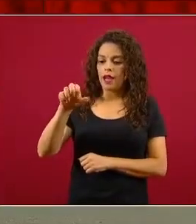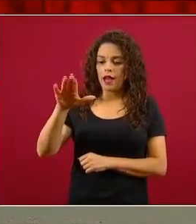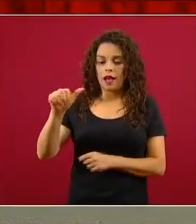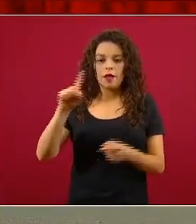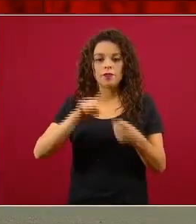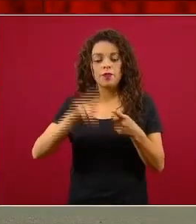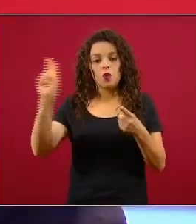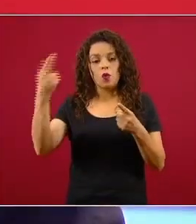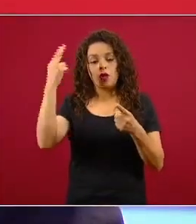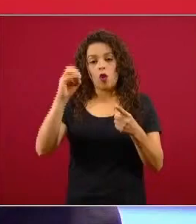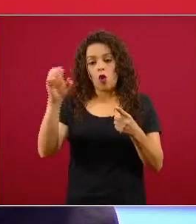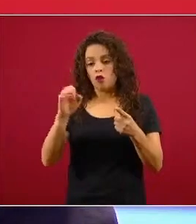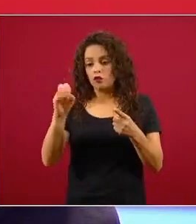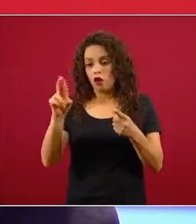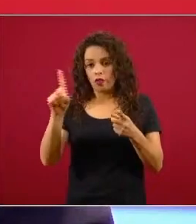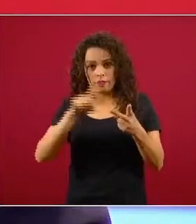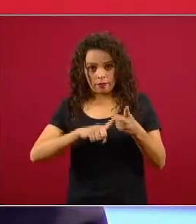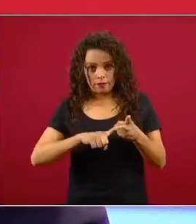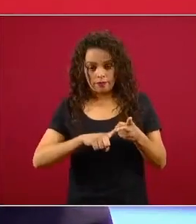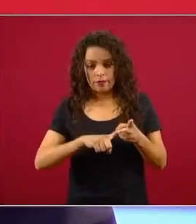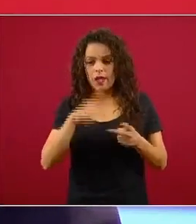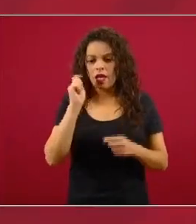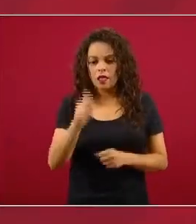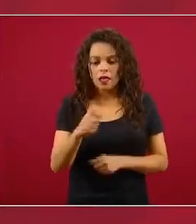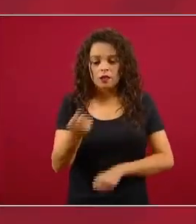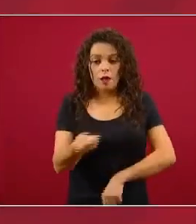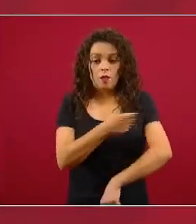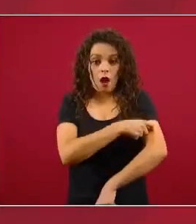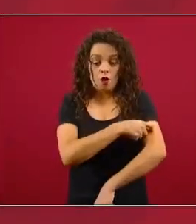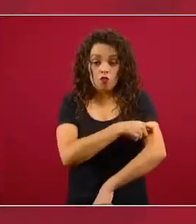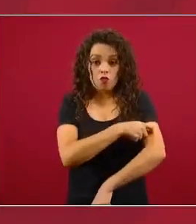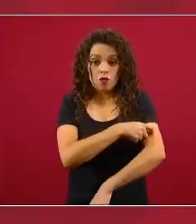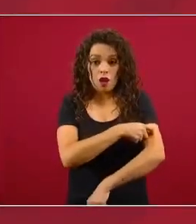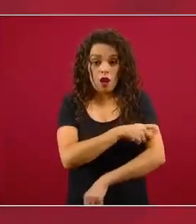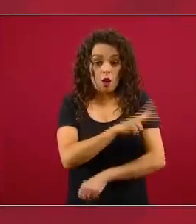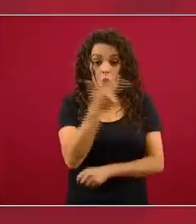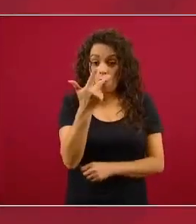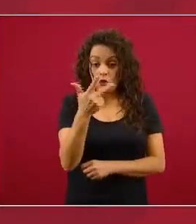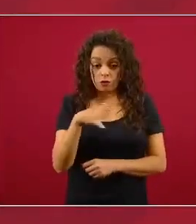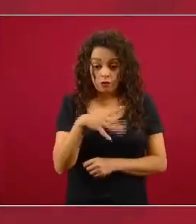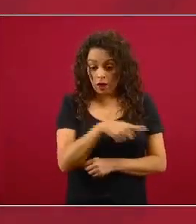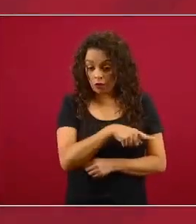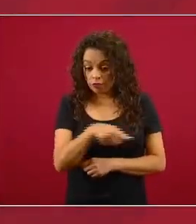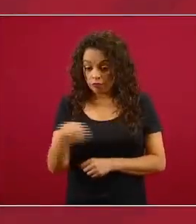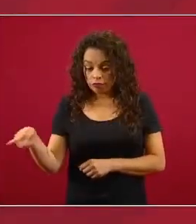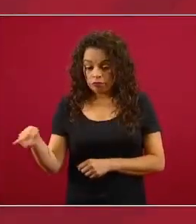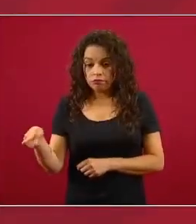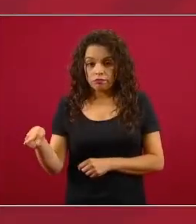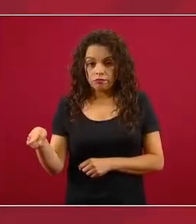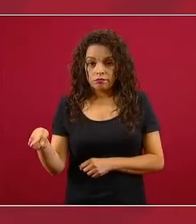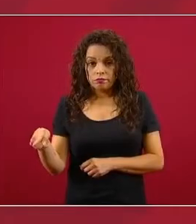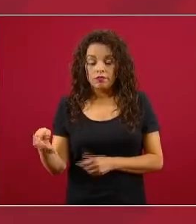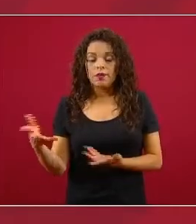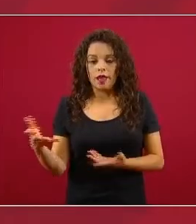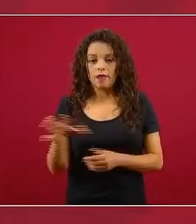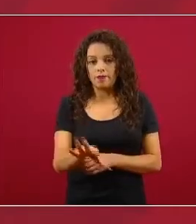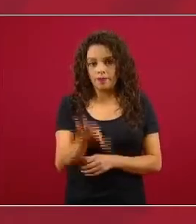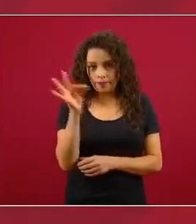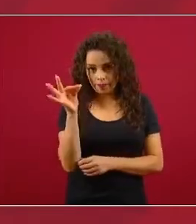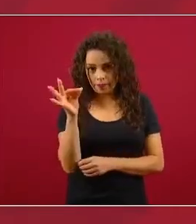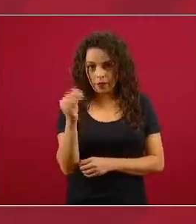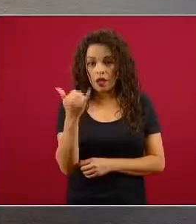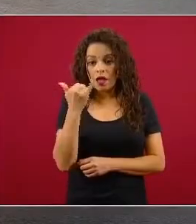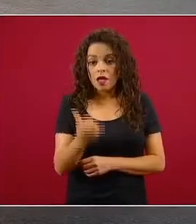están desarrollando una de las vacunas prometedoras de estas 8 que están cercanas a la producción, y posteriormente